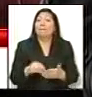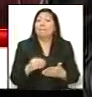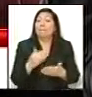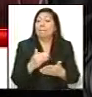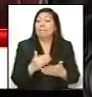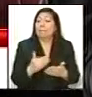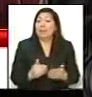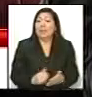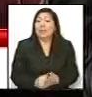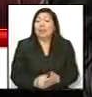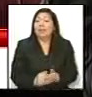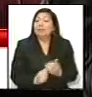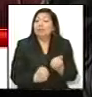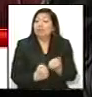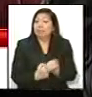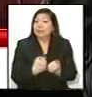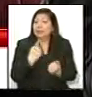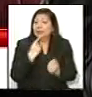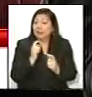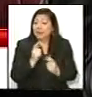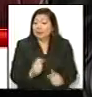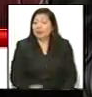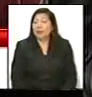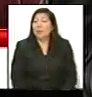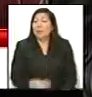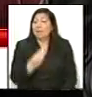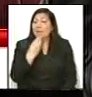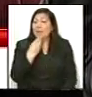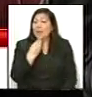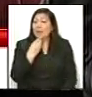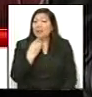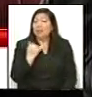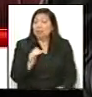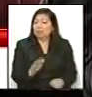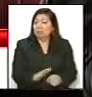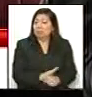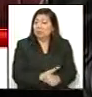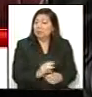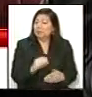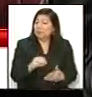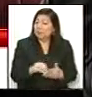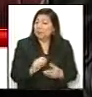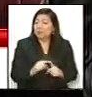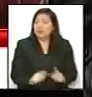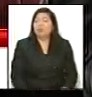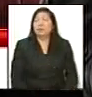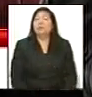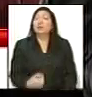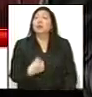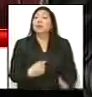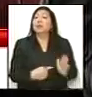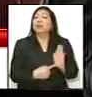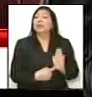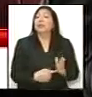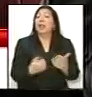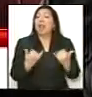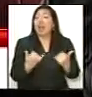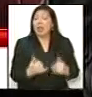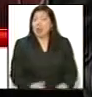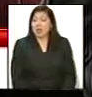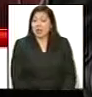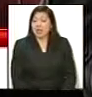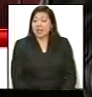cronograma y respaldo lo que ha dicho mi colega Mauricio Mulder en el sentido que abordemos de una vez la inmunidad parlamentaria. Y voy a demostrar ahora,